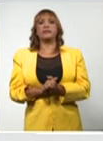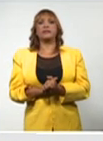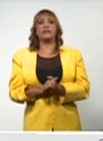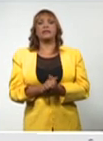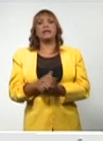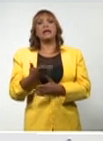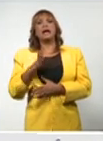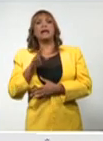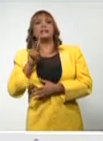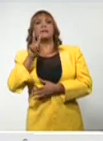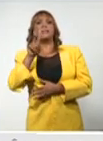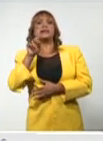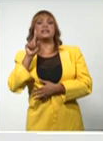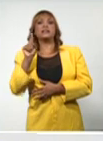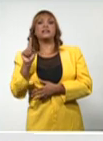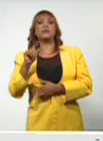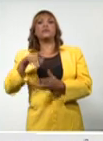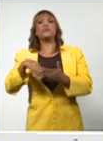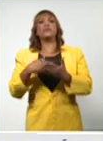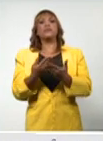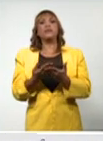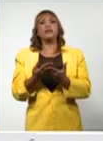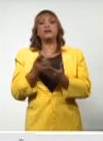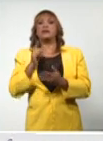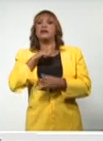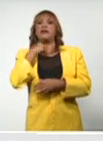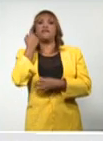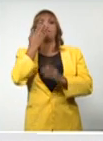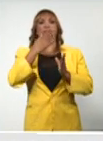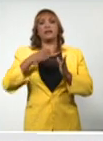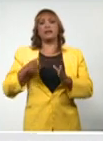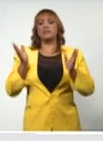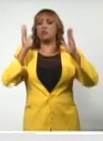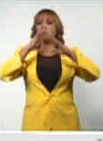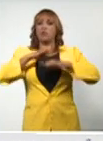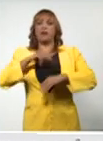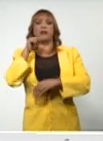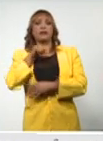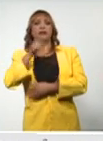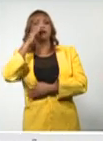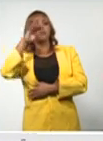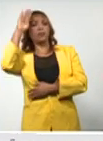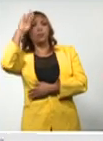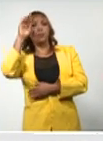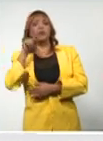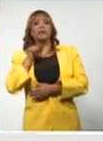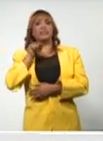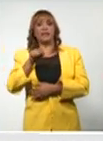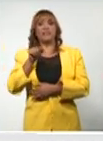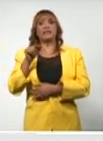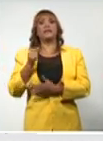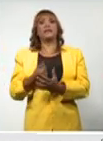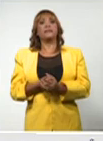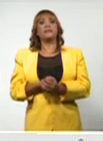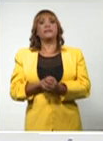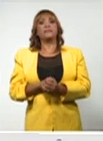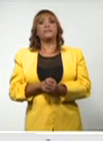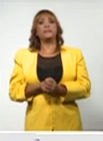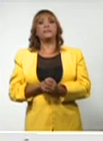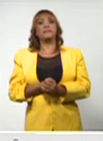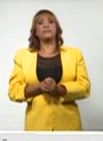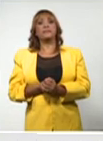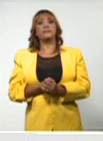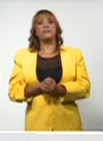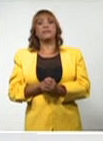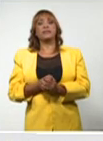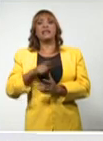21 días no se reportan fallecidos en nuestro país, y con este comportamiento de la